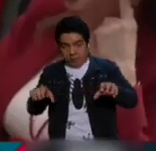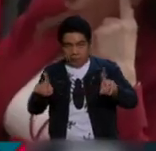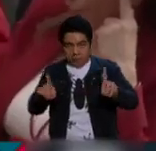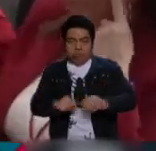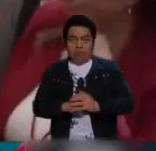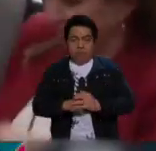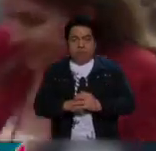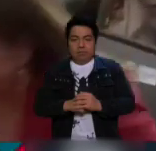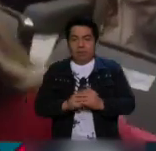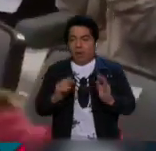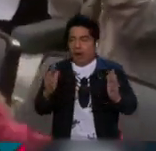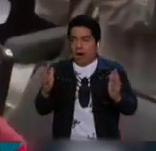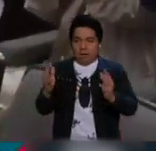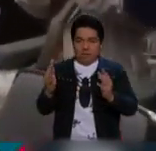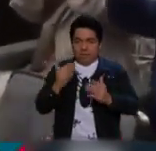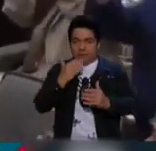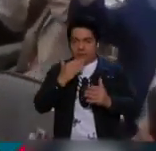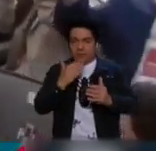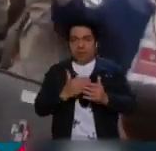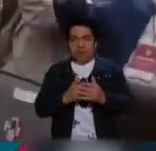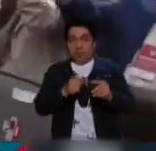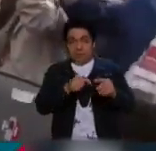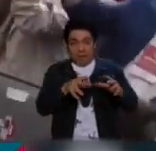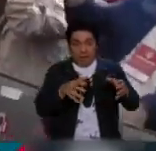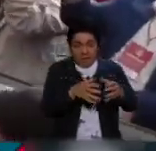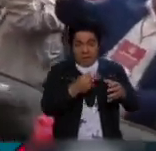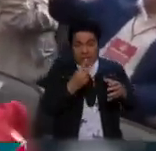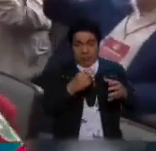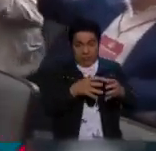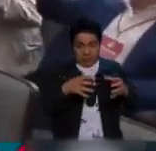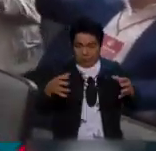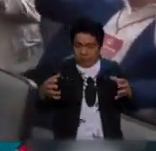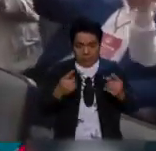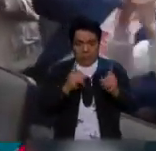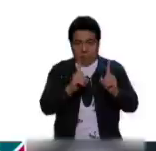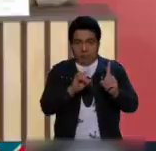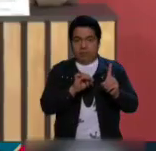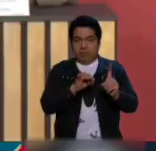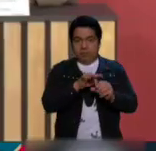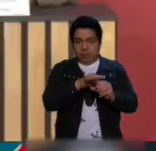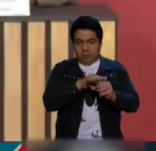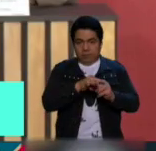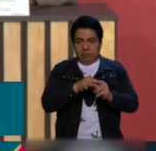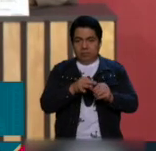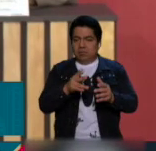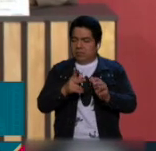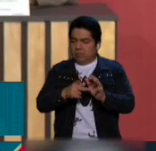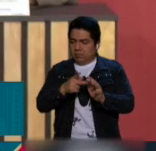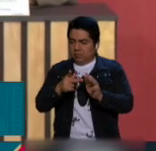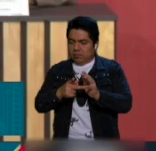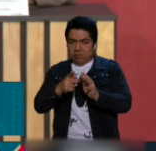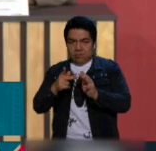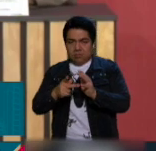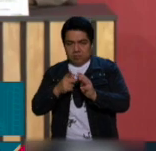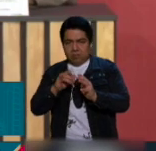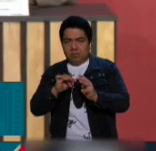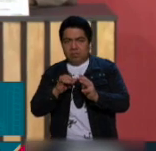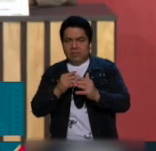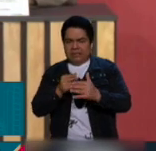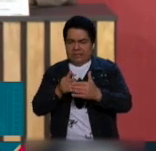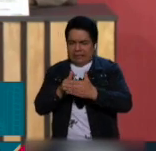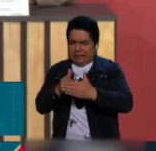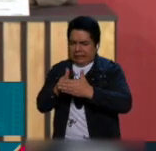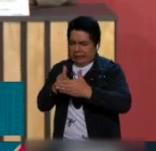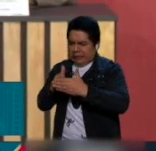quienes obtuvieron cada vez enfrentamos desafíos